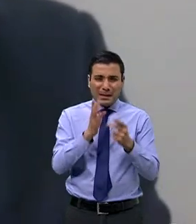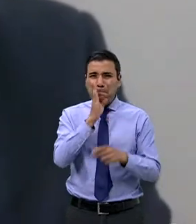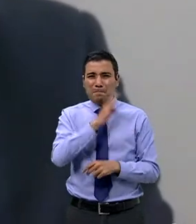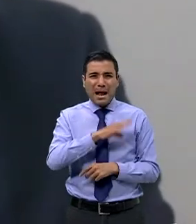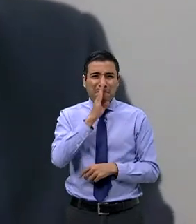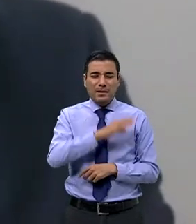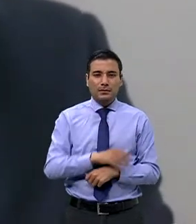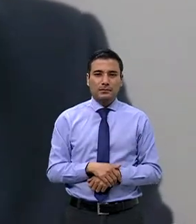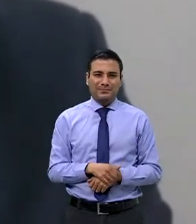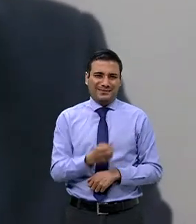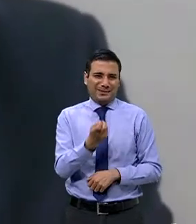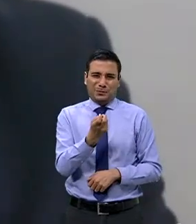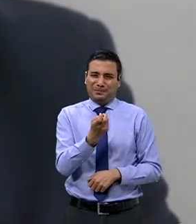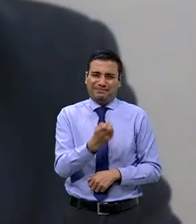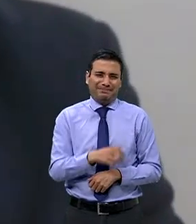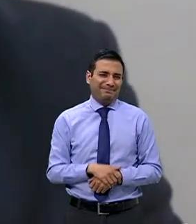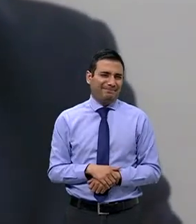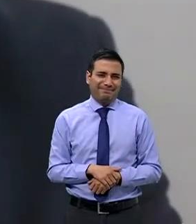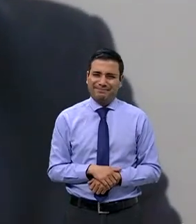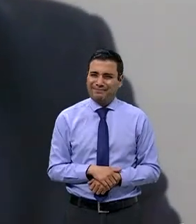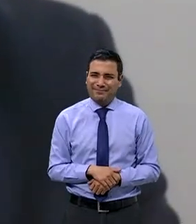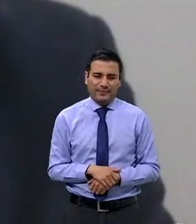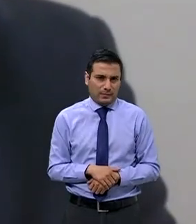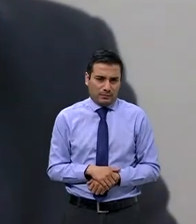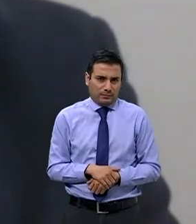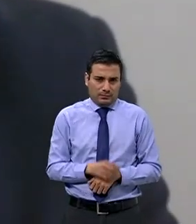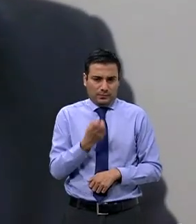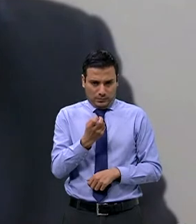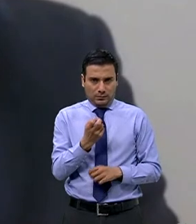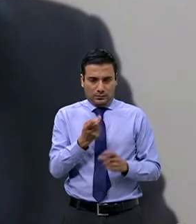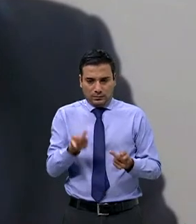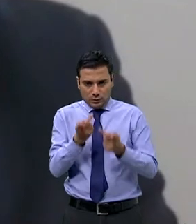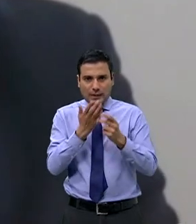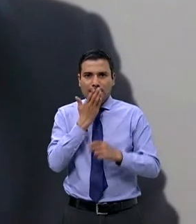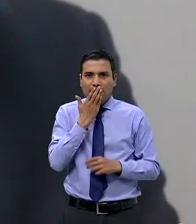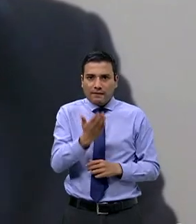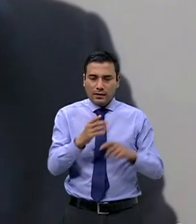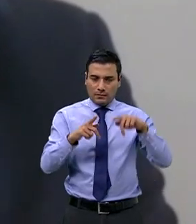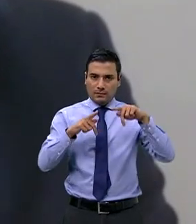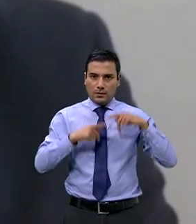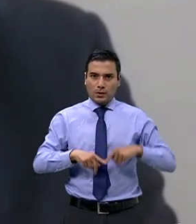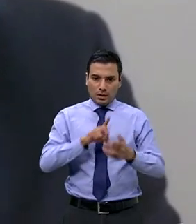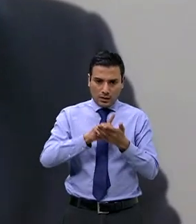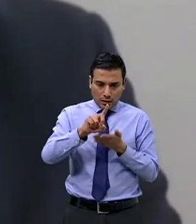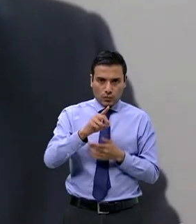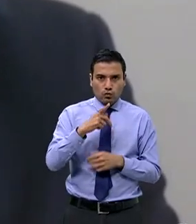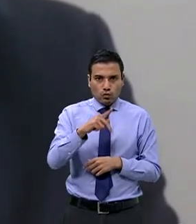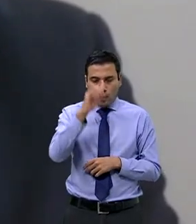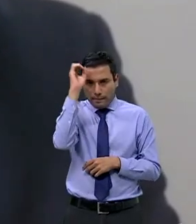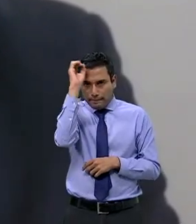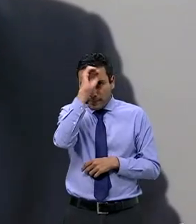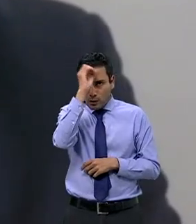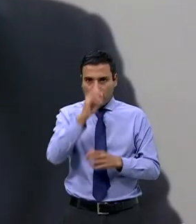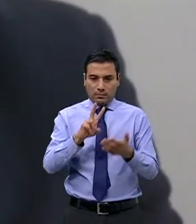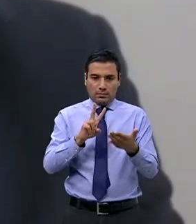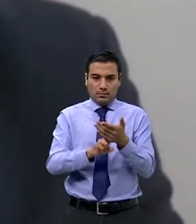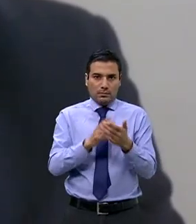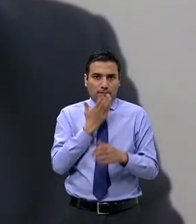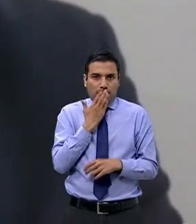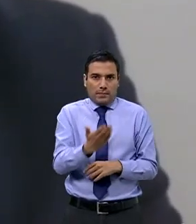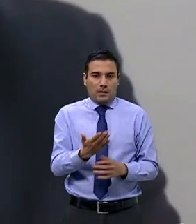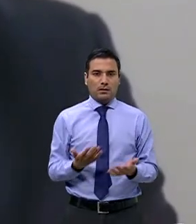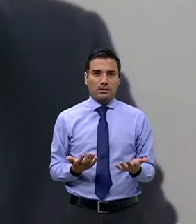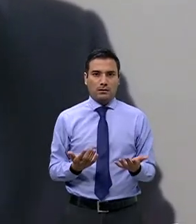único que hacen es maximizar derechos y que permite la ciudadanía emitir su opinión ya sea por un voto